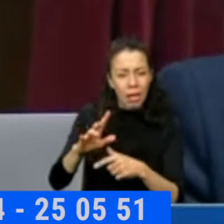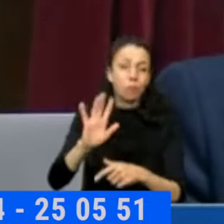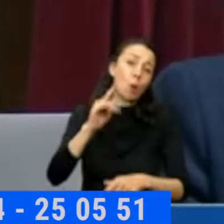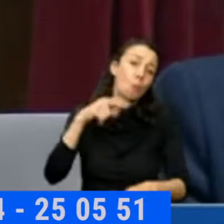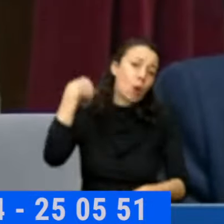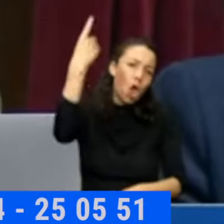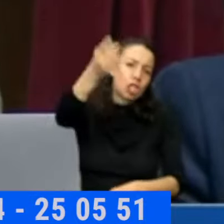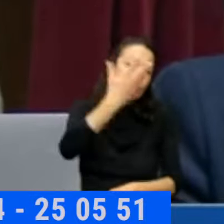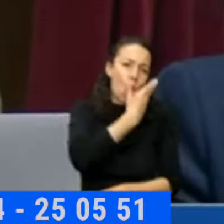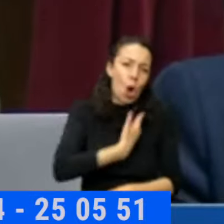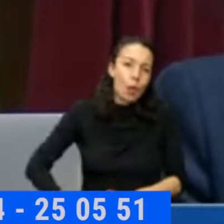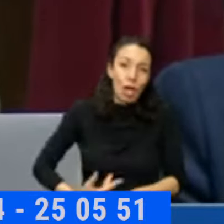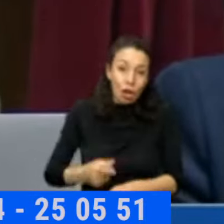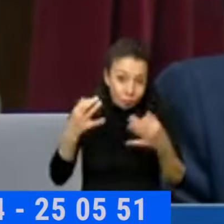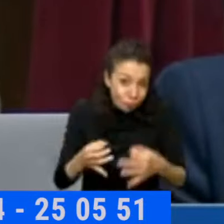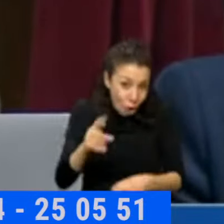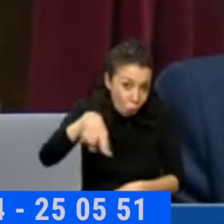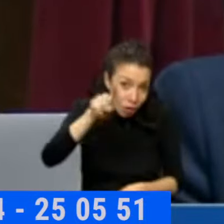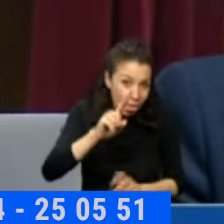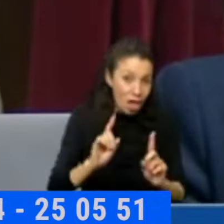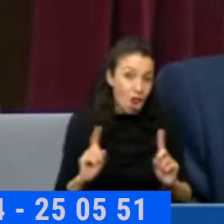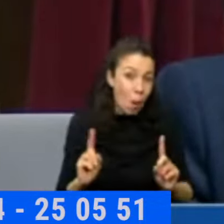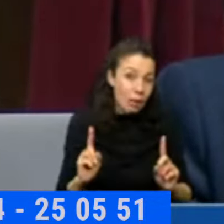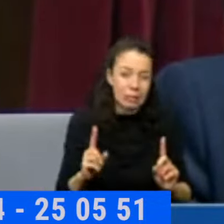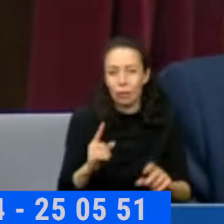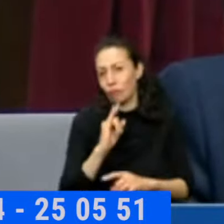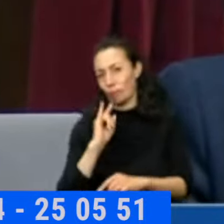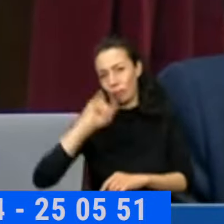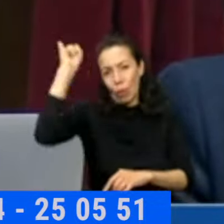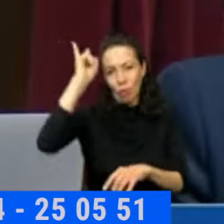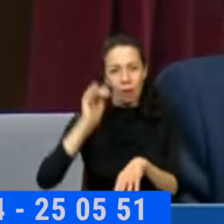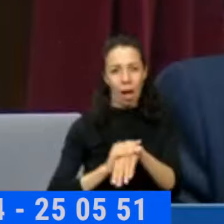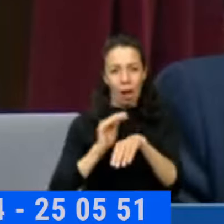nosotros también no nos vamos a quedar de brazos cruzados, porque este es un